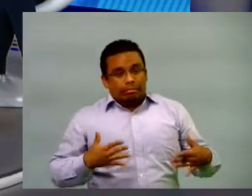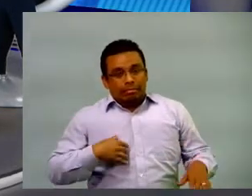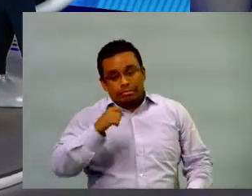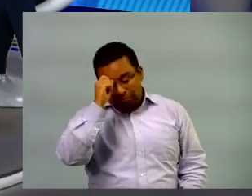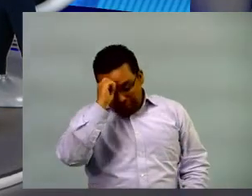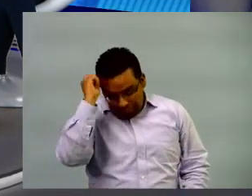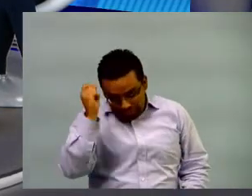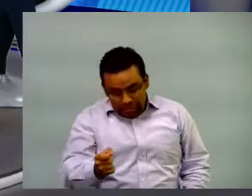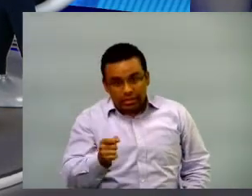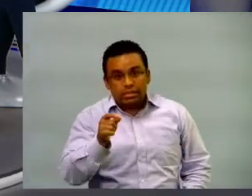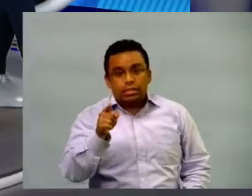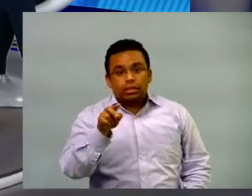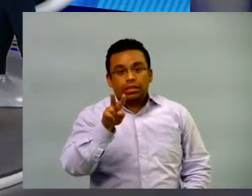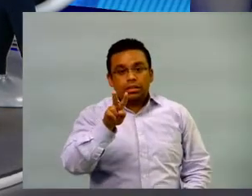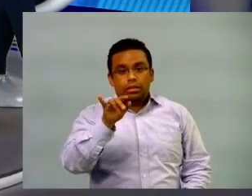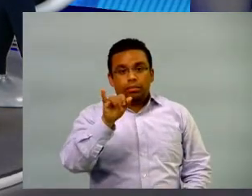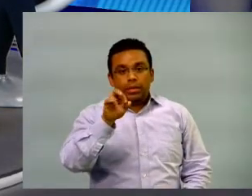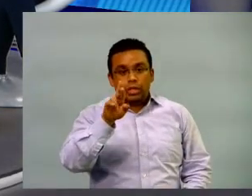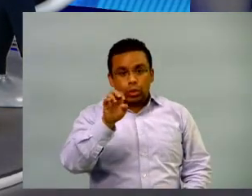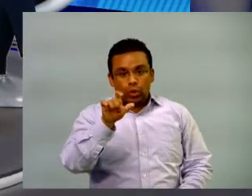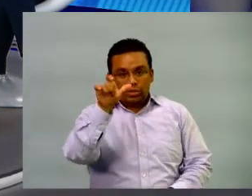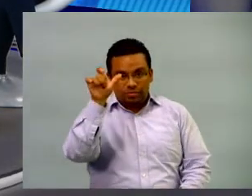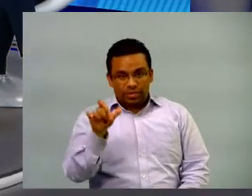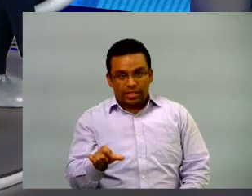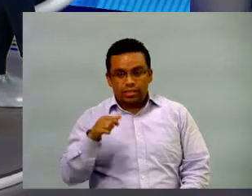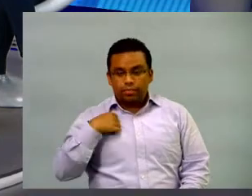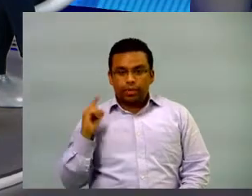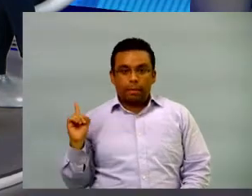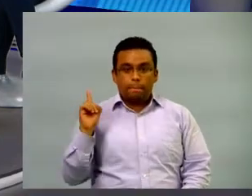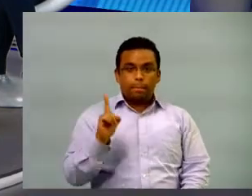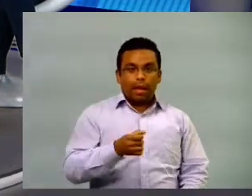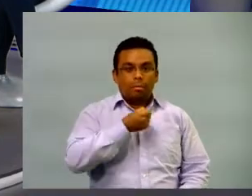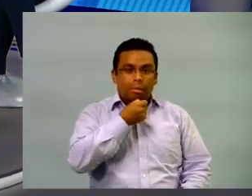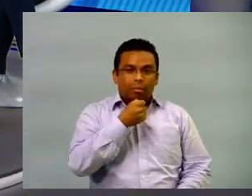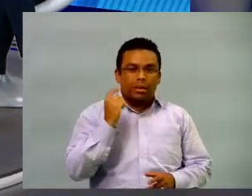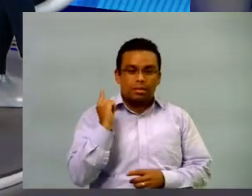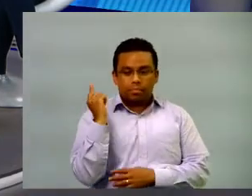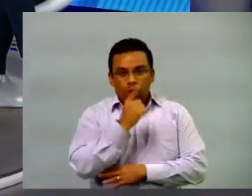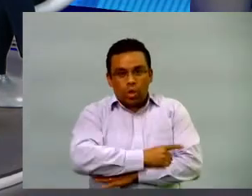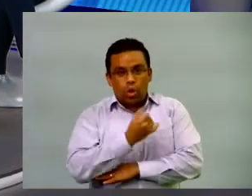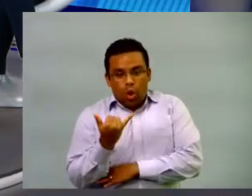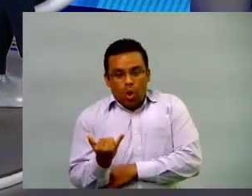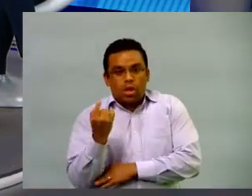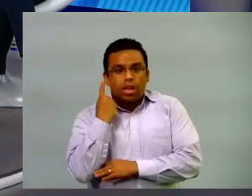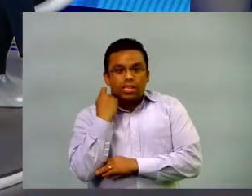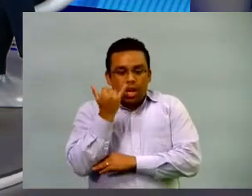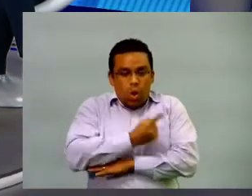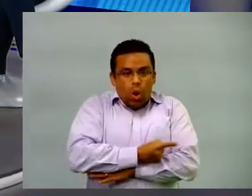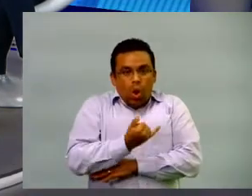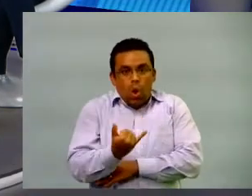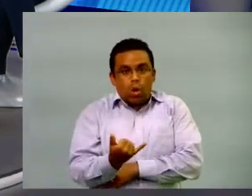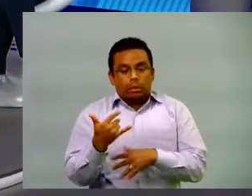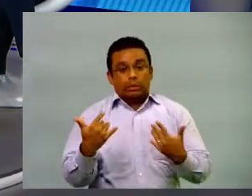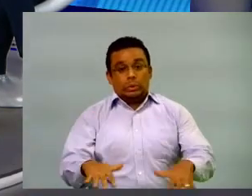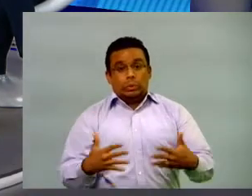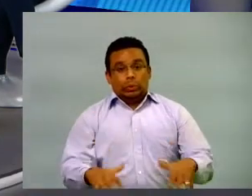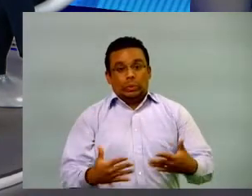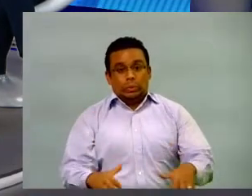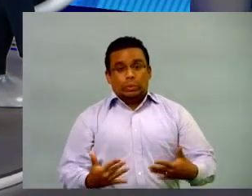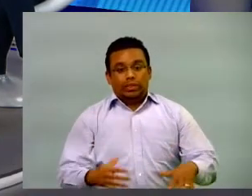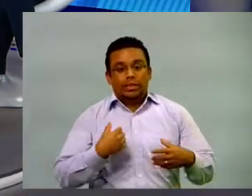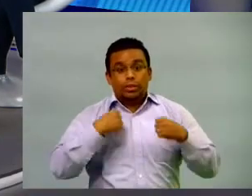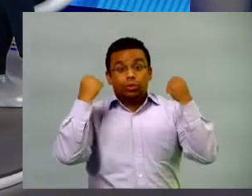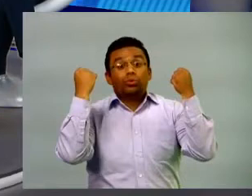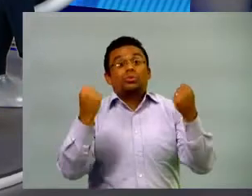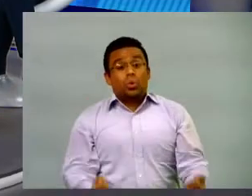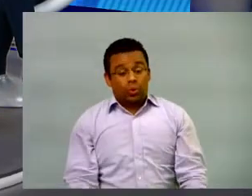con Víctor Solano, nuestro conductor que ha estado ayer y hoy. La verdad, esto es un reto grandísimo